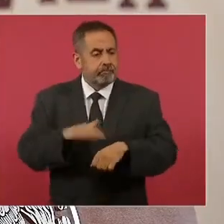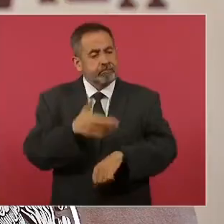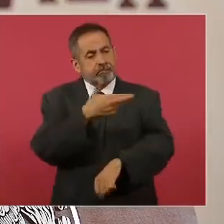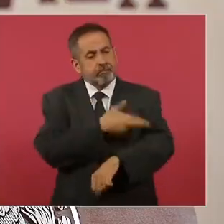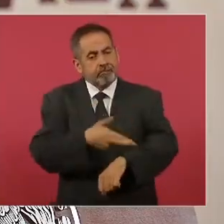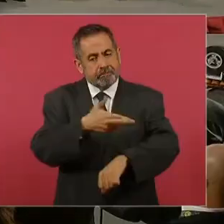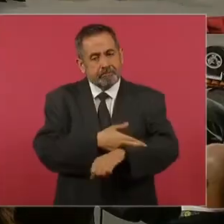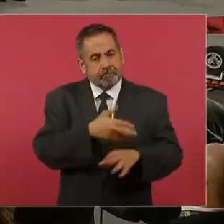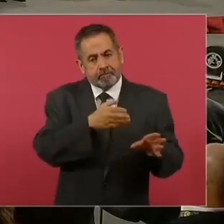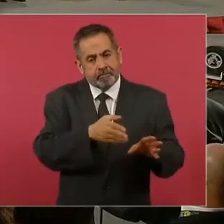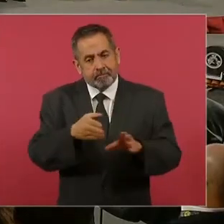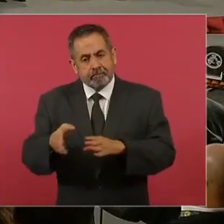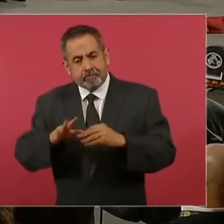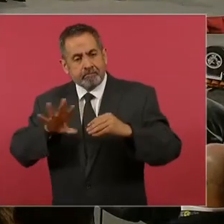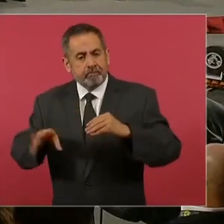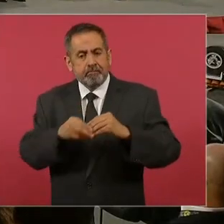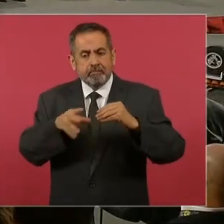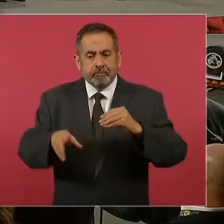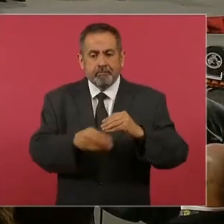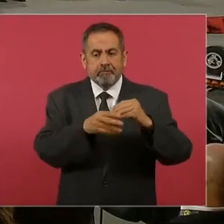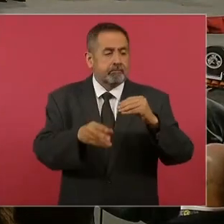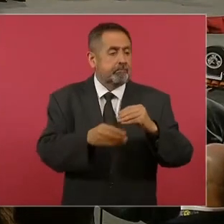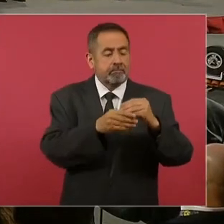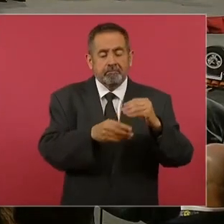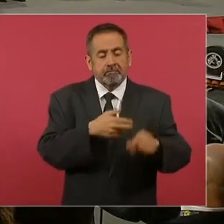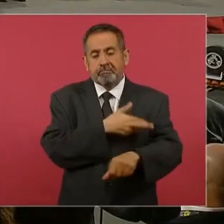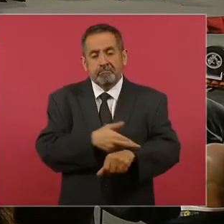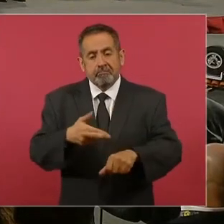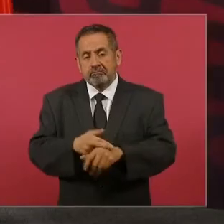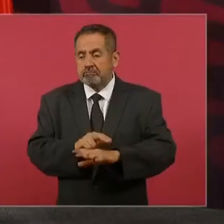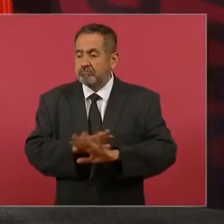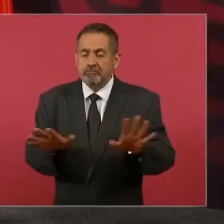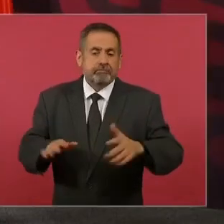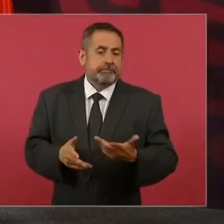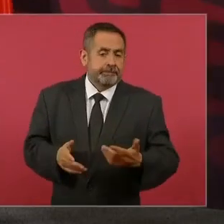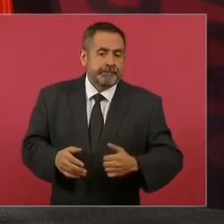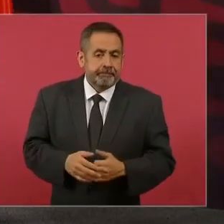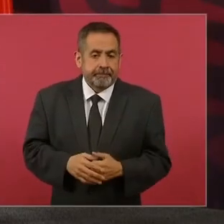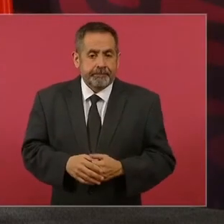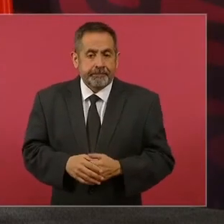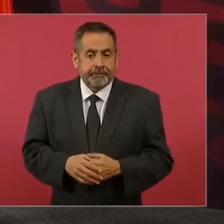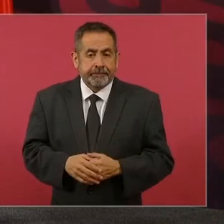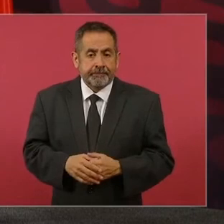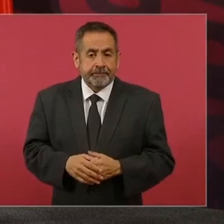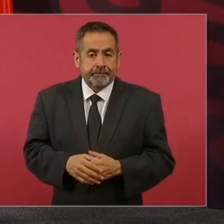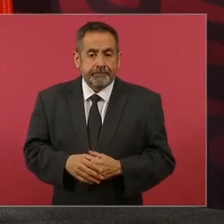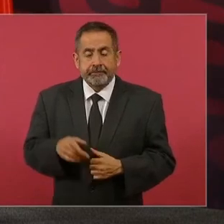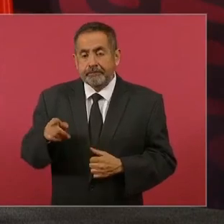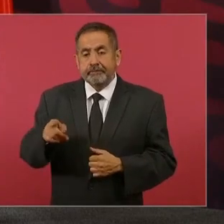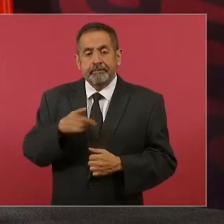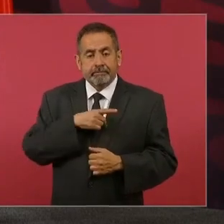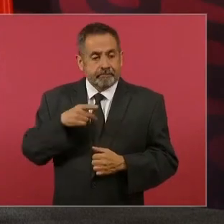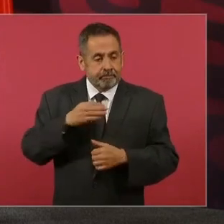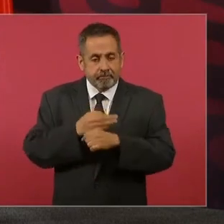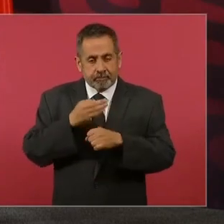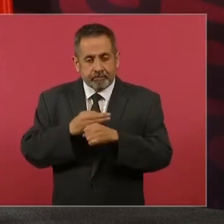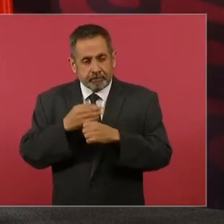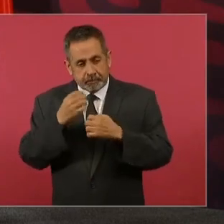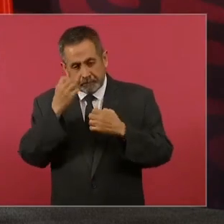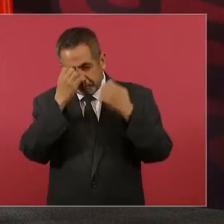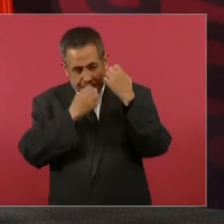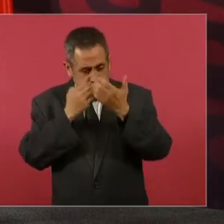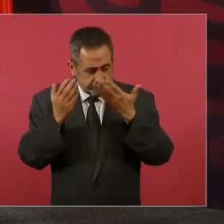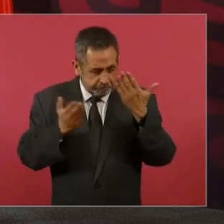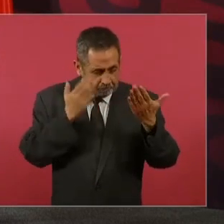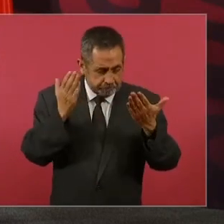procedimientos que se están integrando actualmente en visitas de verificación, en facultades